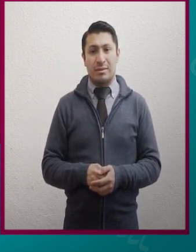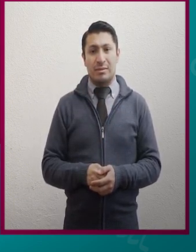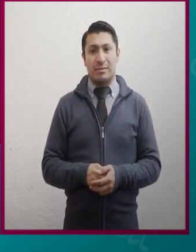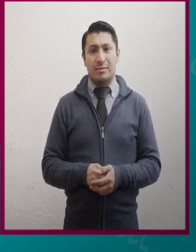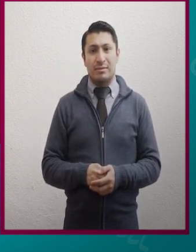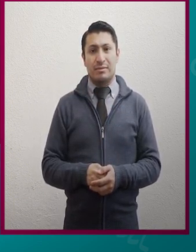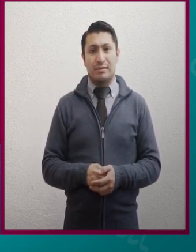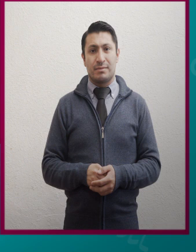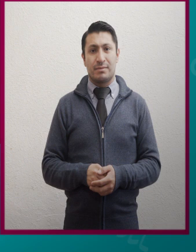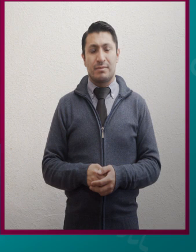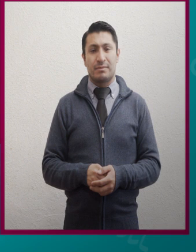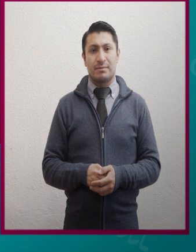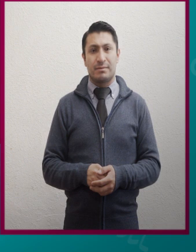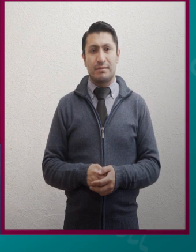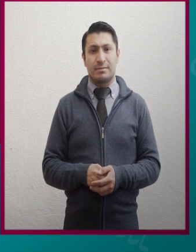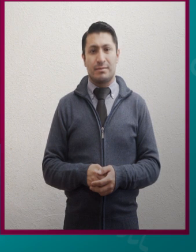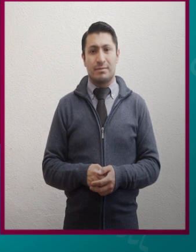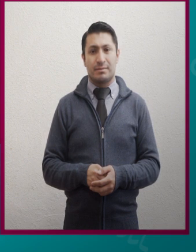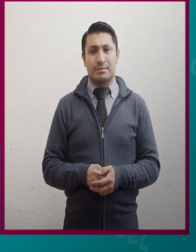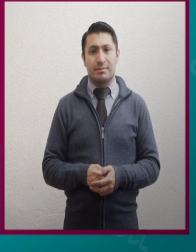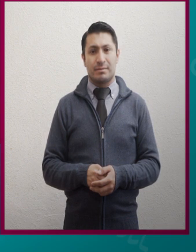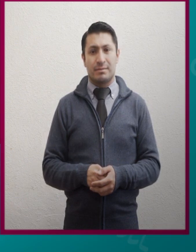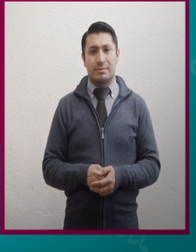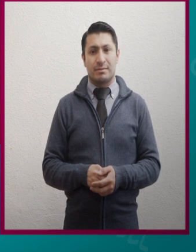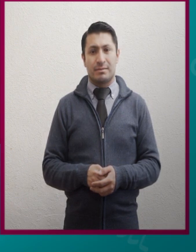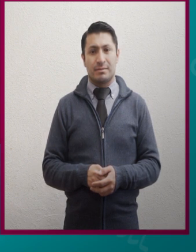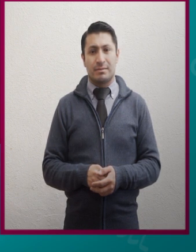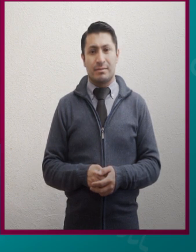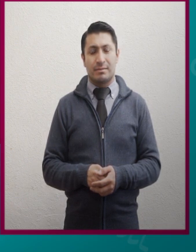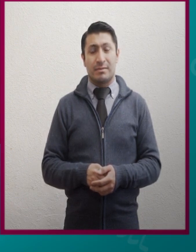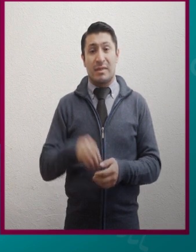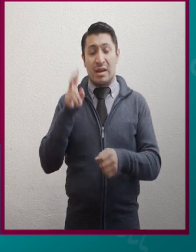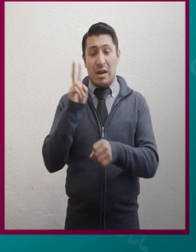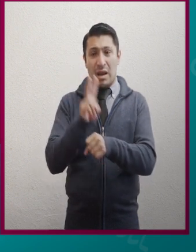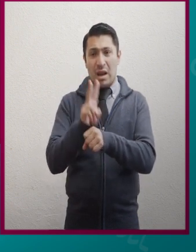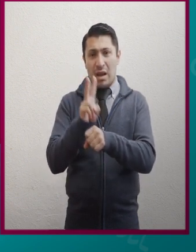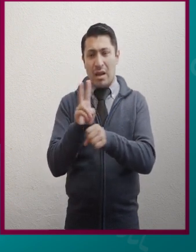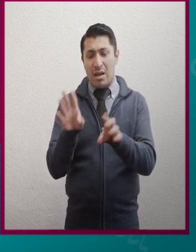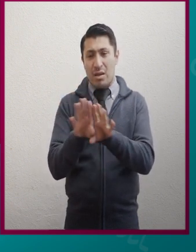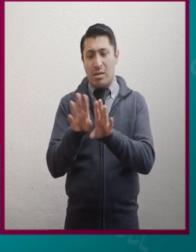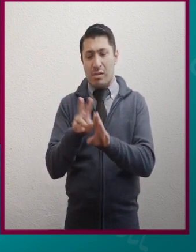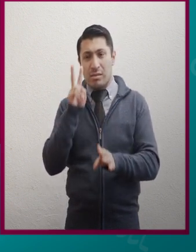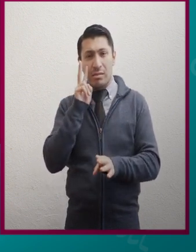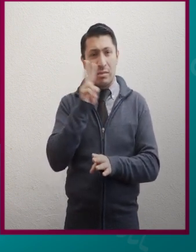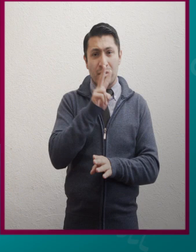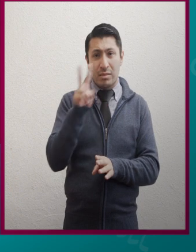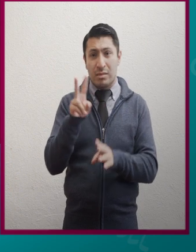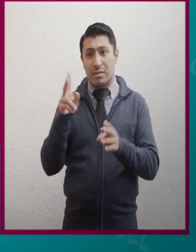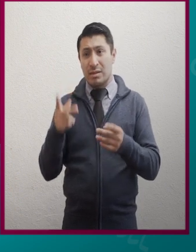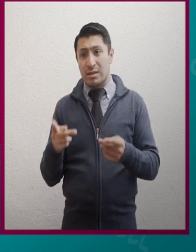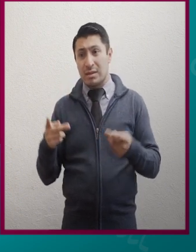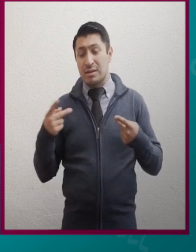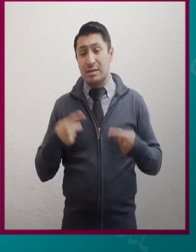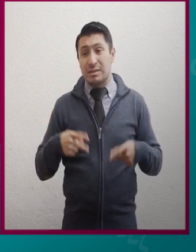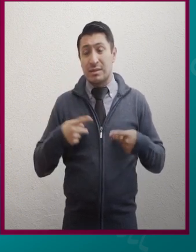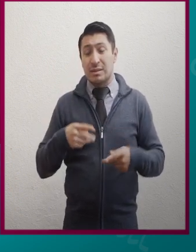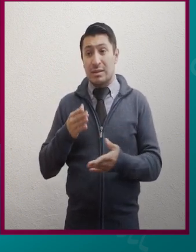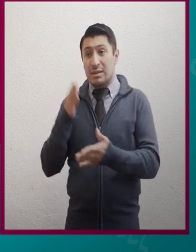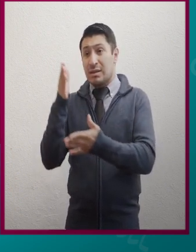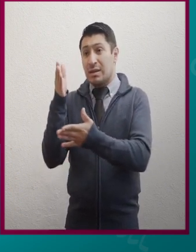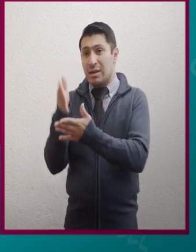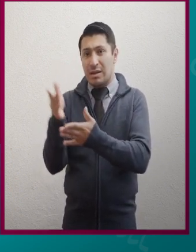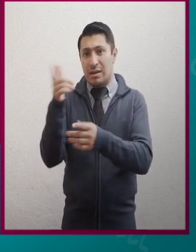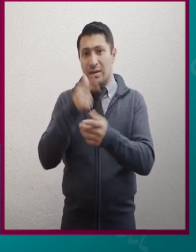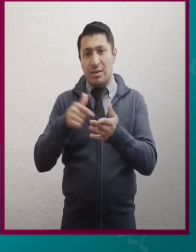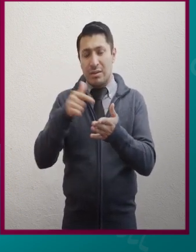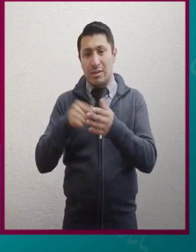del CCRC que va a ser la Río Segura quien los coja, cambio, y los lleva para Tenerife. A ver, los tengo en la banda